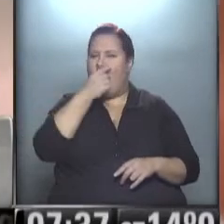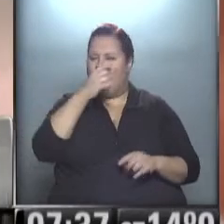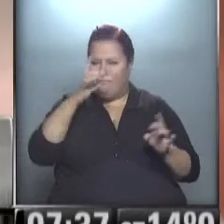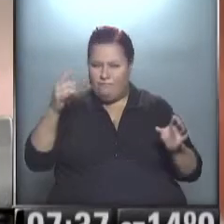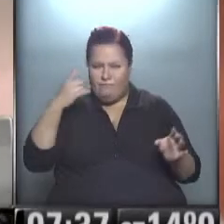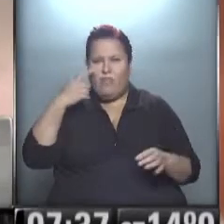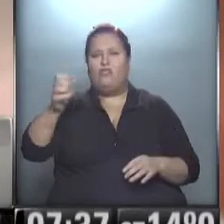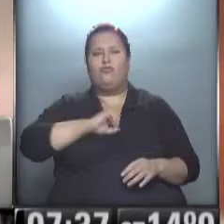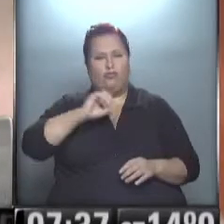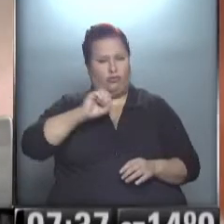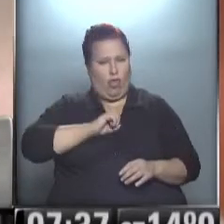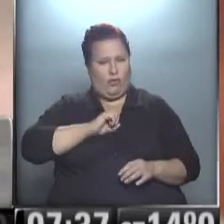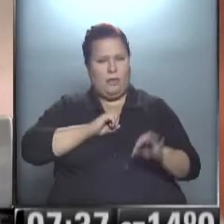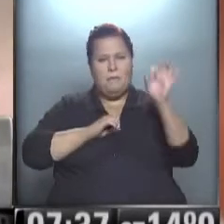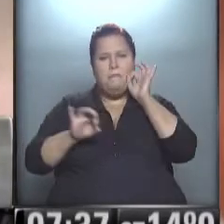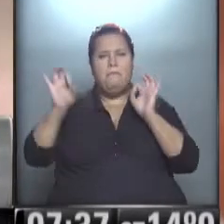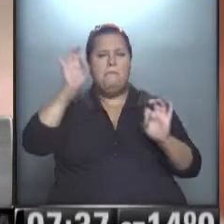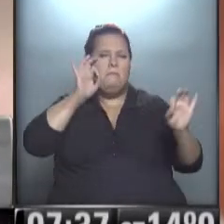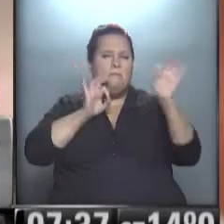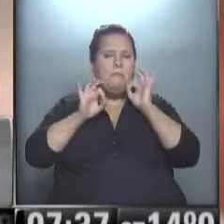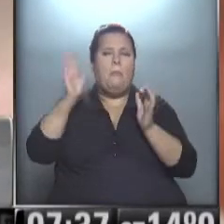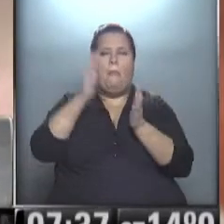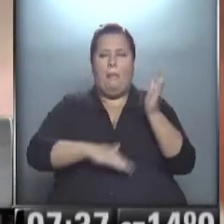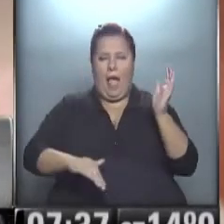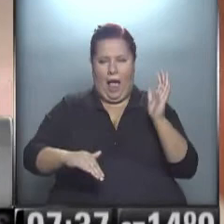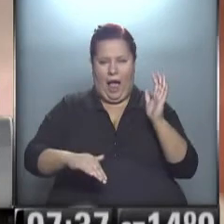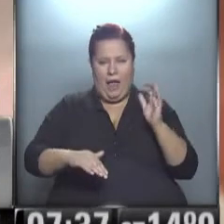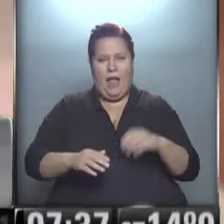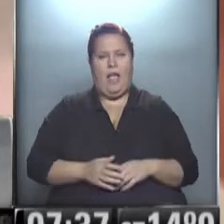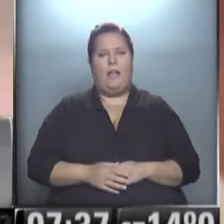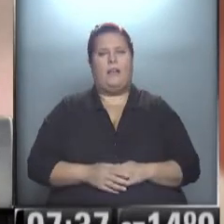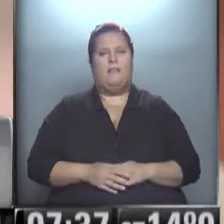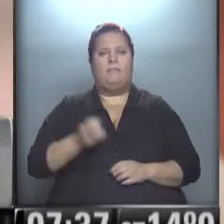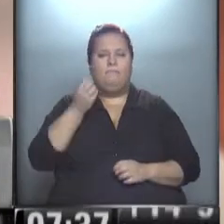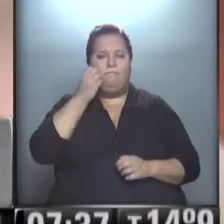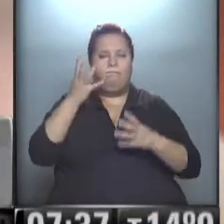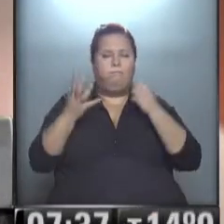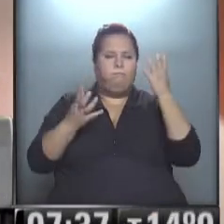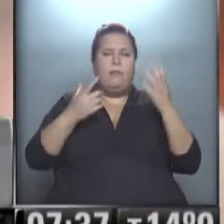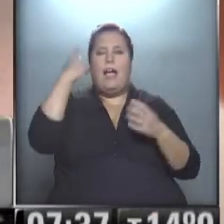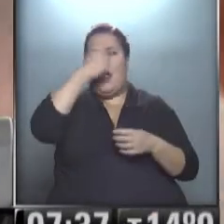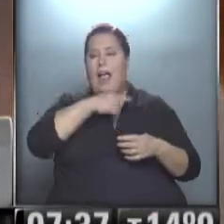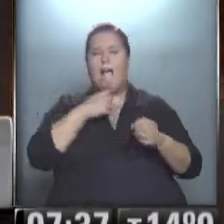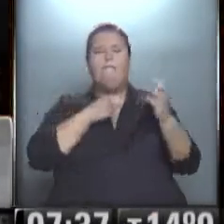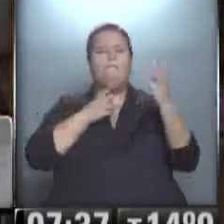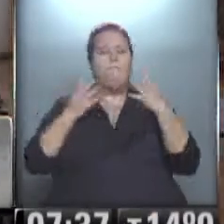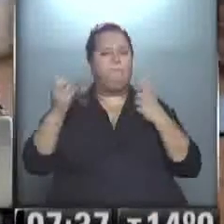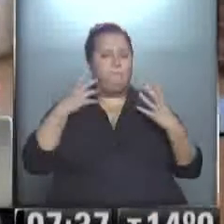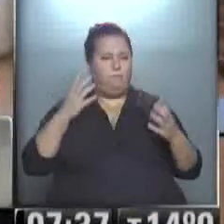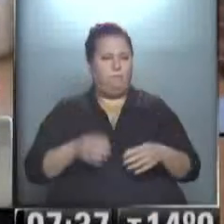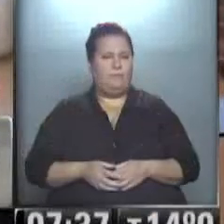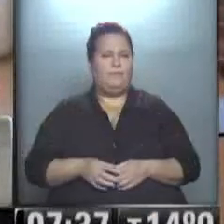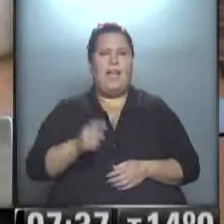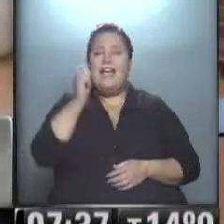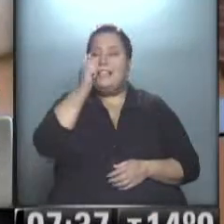y dos manchas blancas en la cara interna de la mejilla y erupción en la cara y cuello el